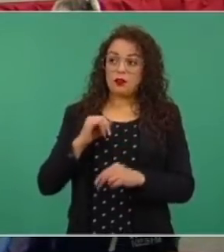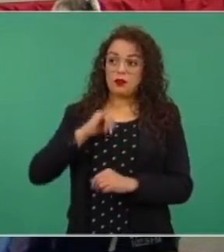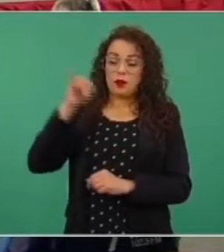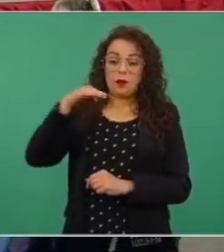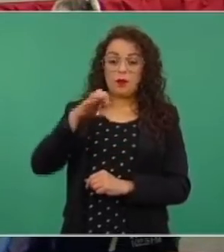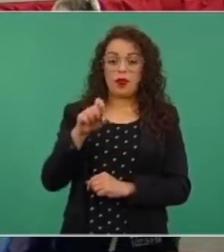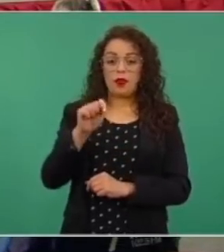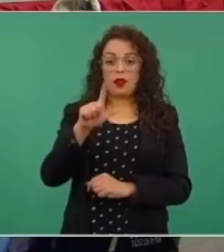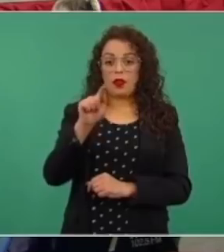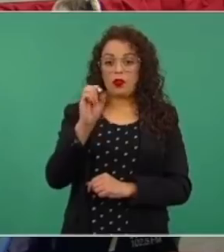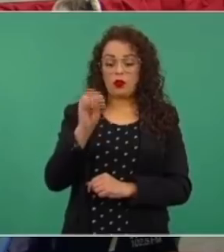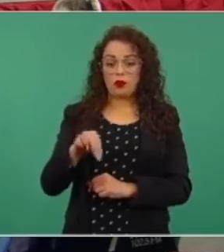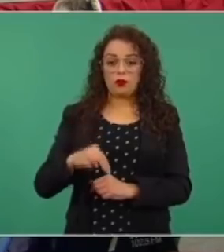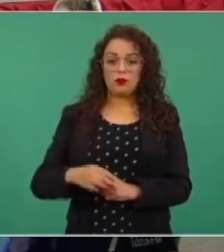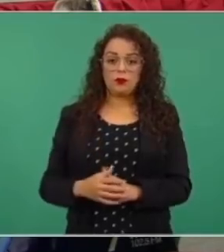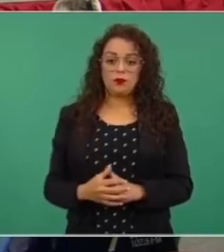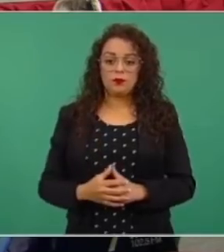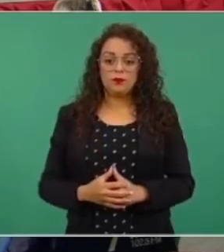Metlatono,